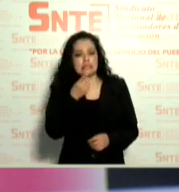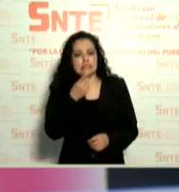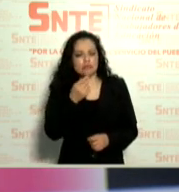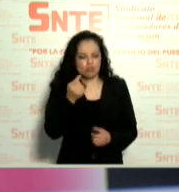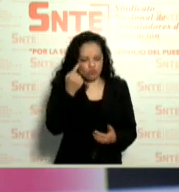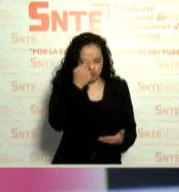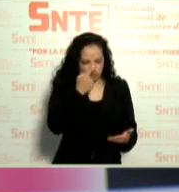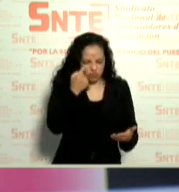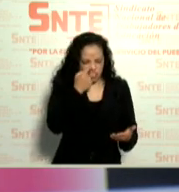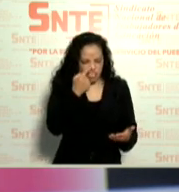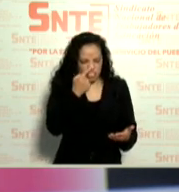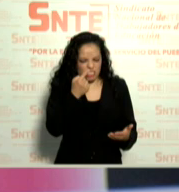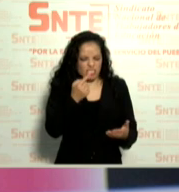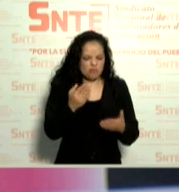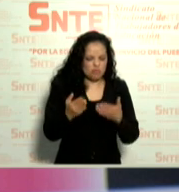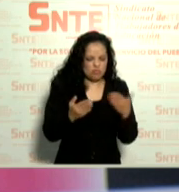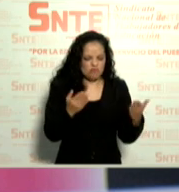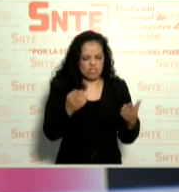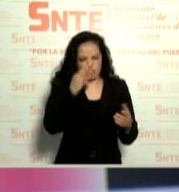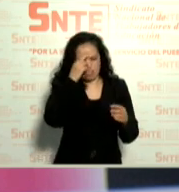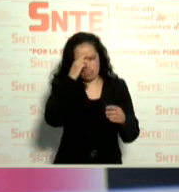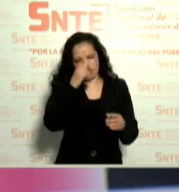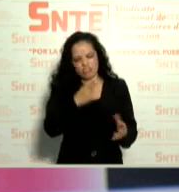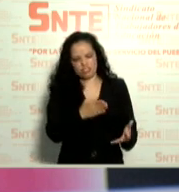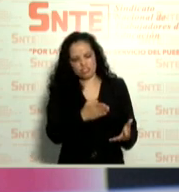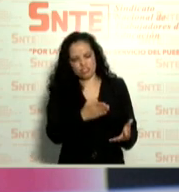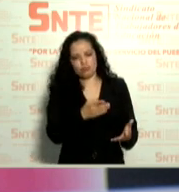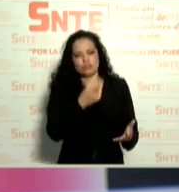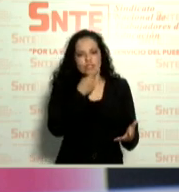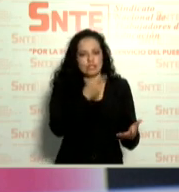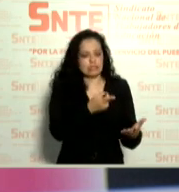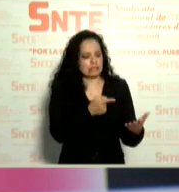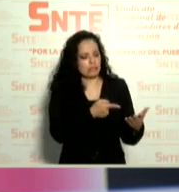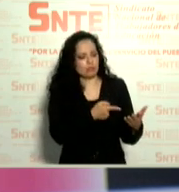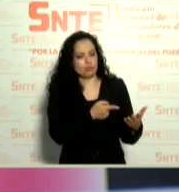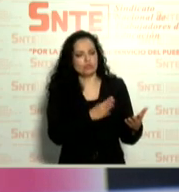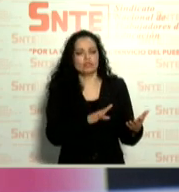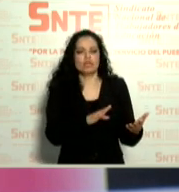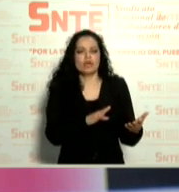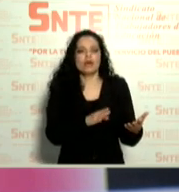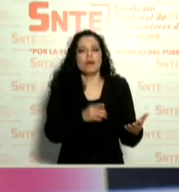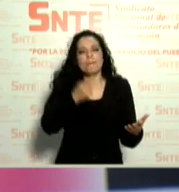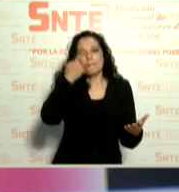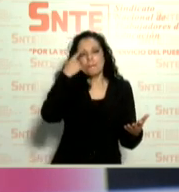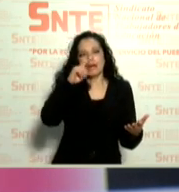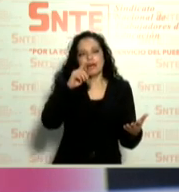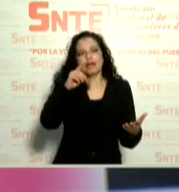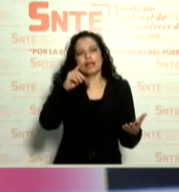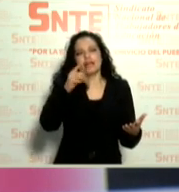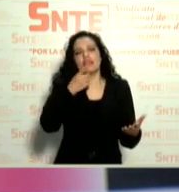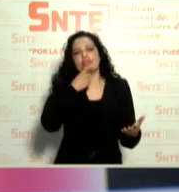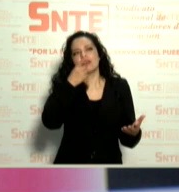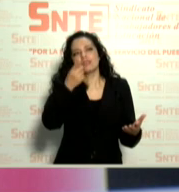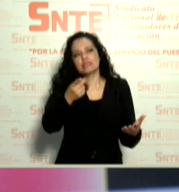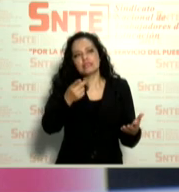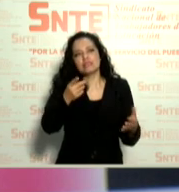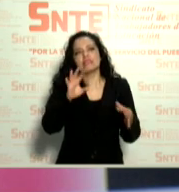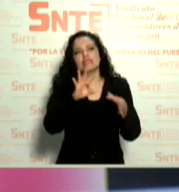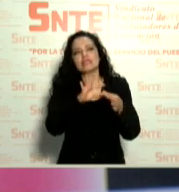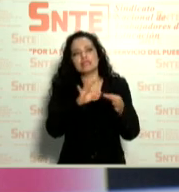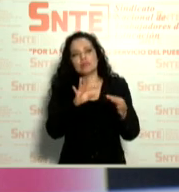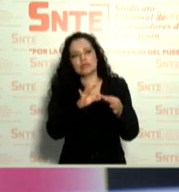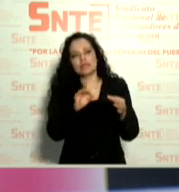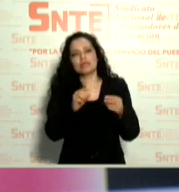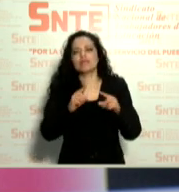de familia y otros actores educativos para expresar de diversas